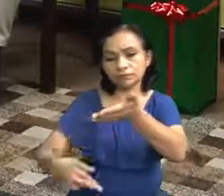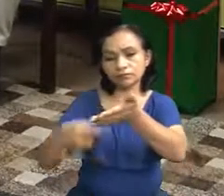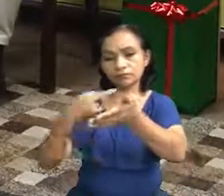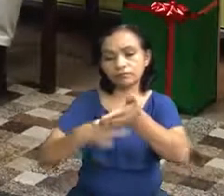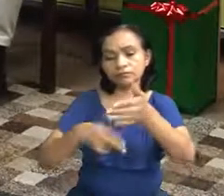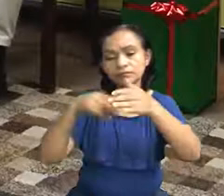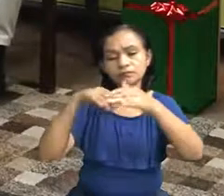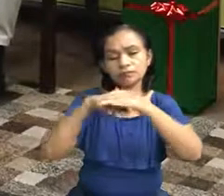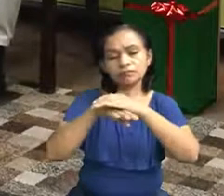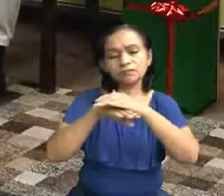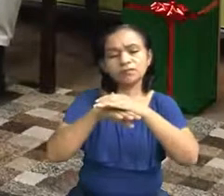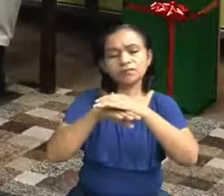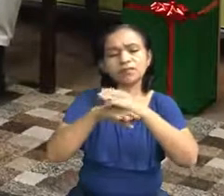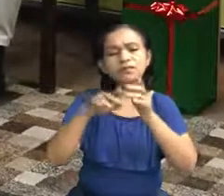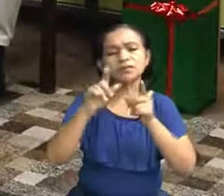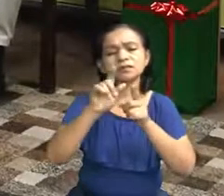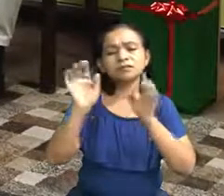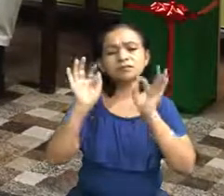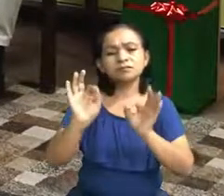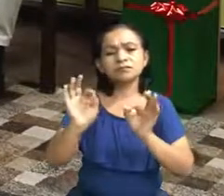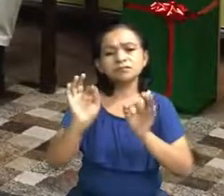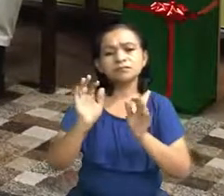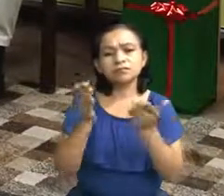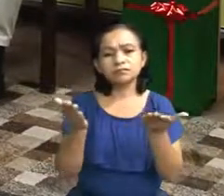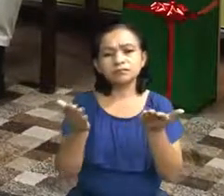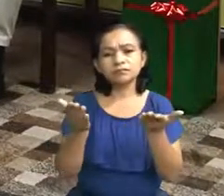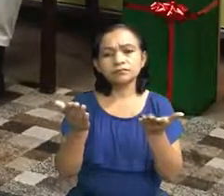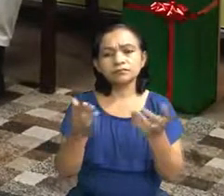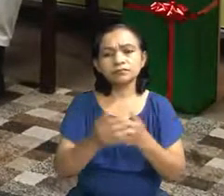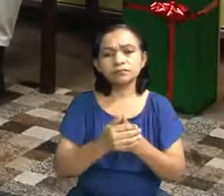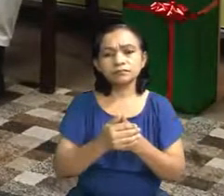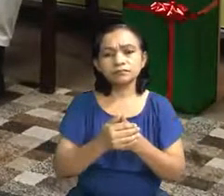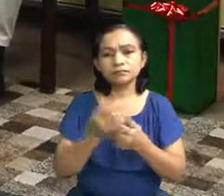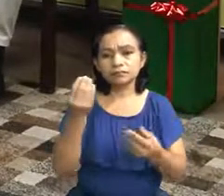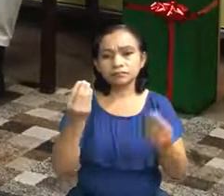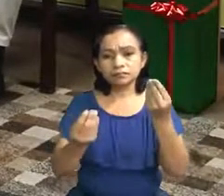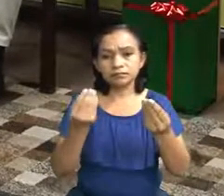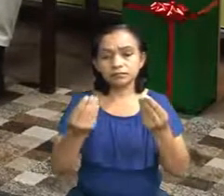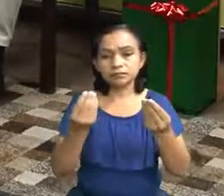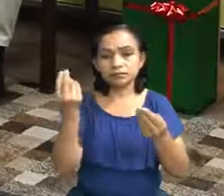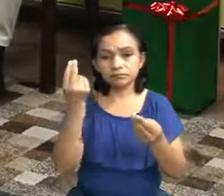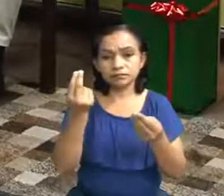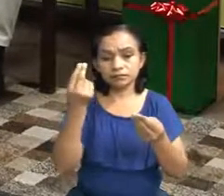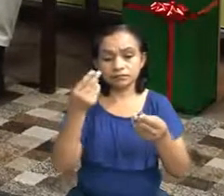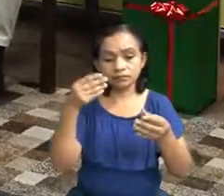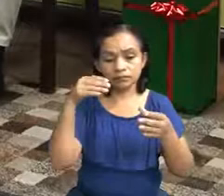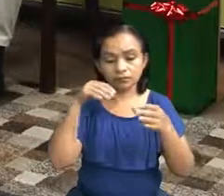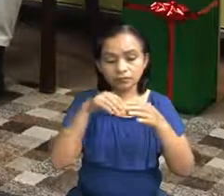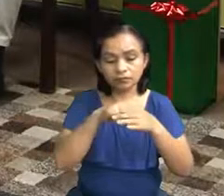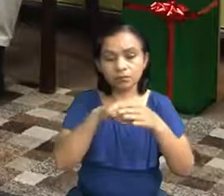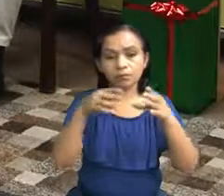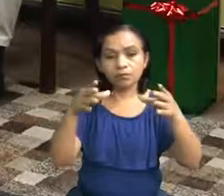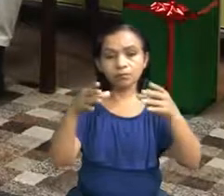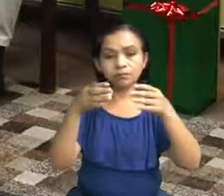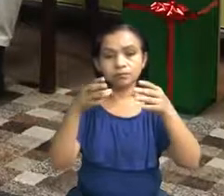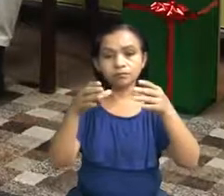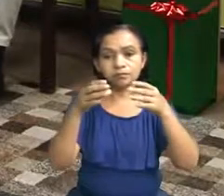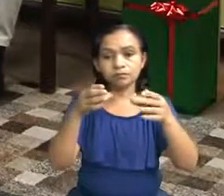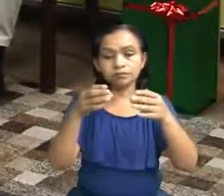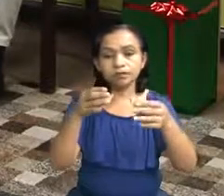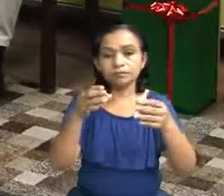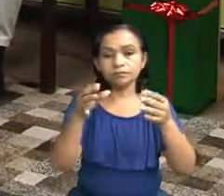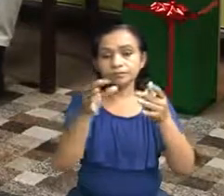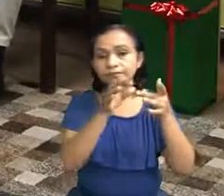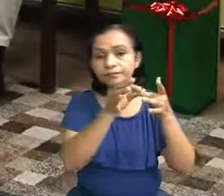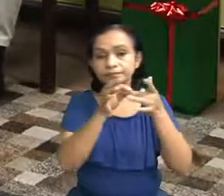mantenga bien? Bueno, depende del anticoagulante que se utilice en la bolsa. La sangre se colecta en bolsas